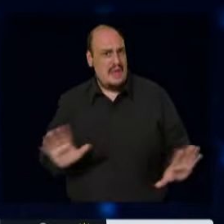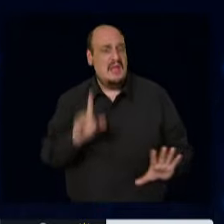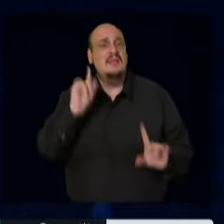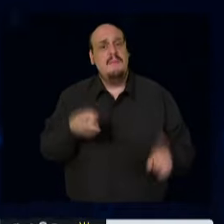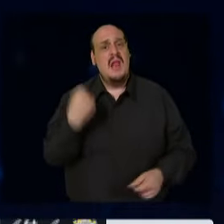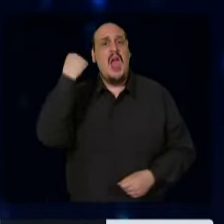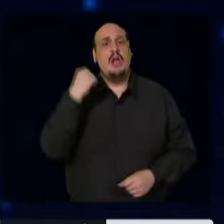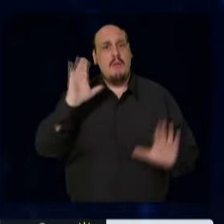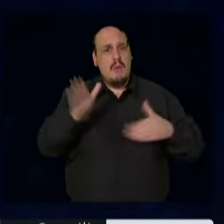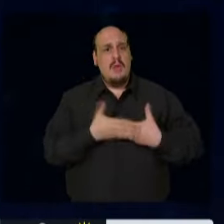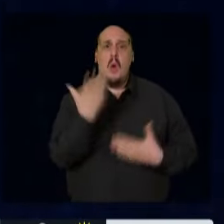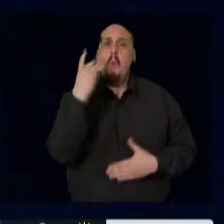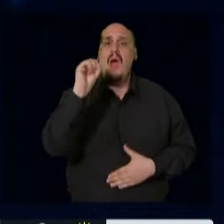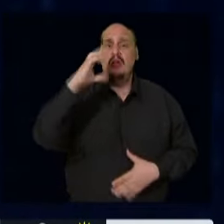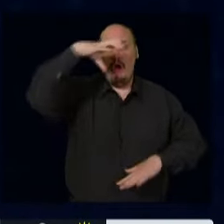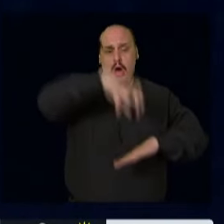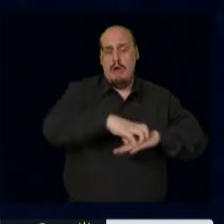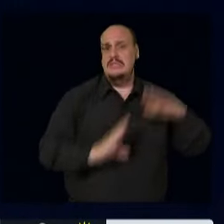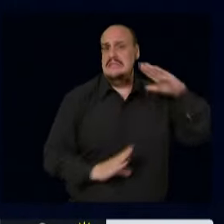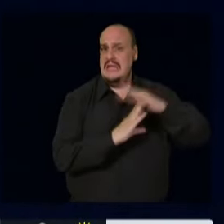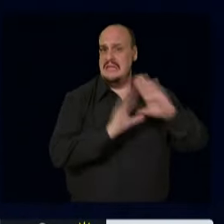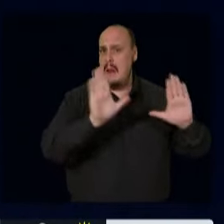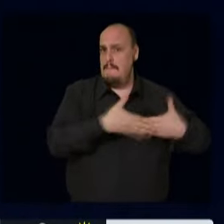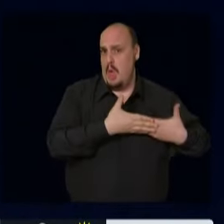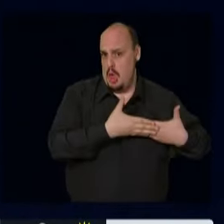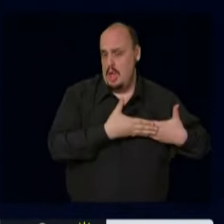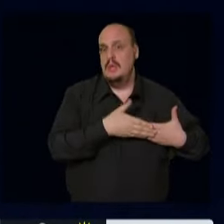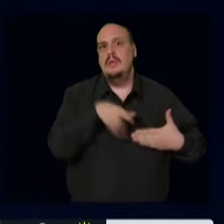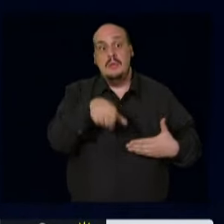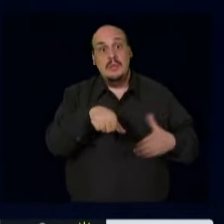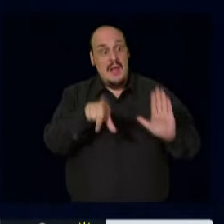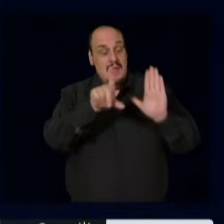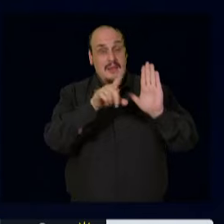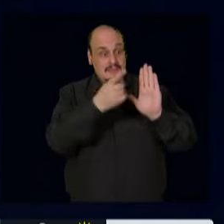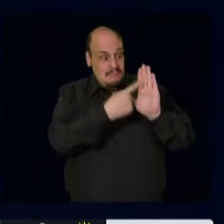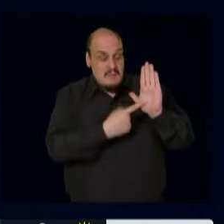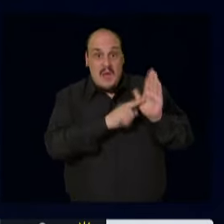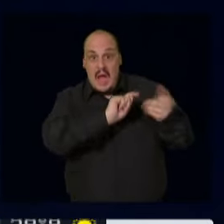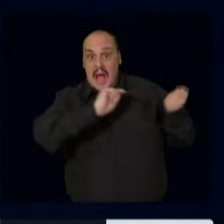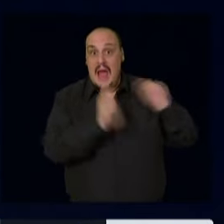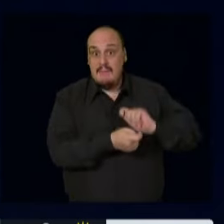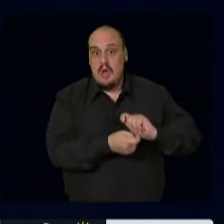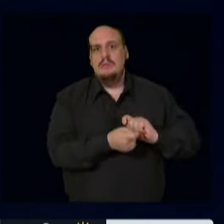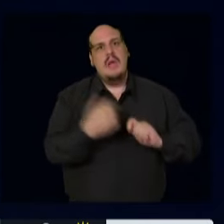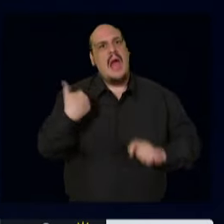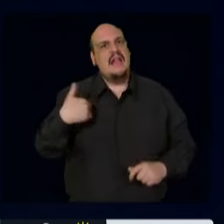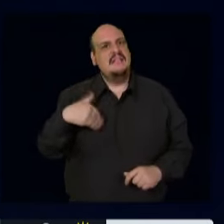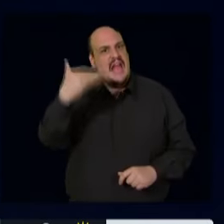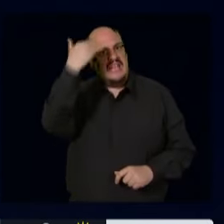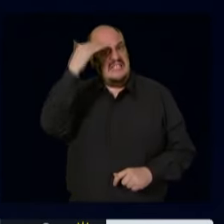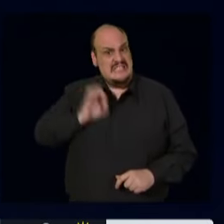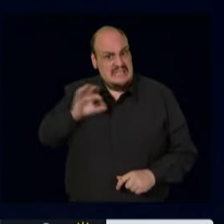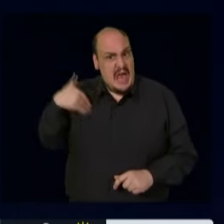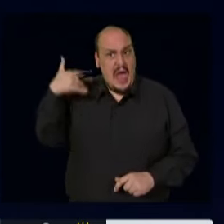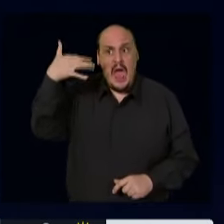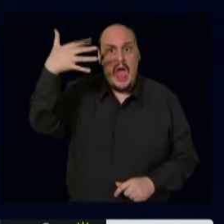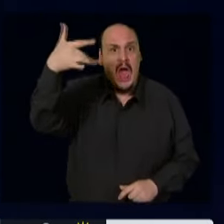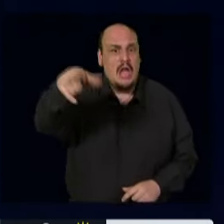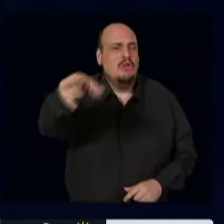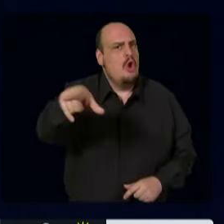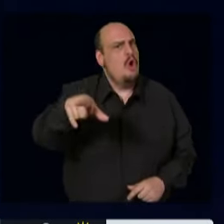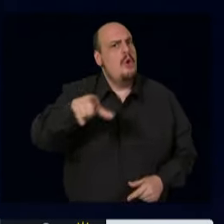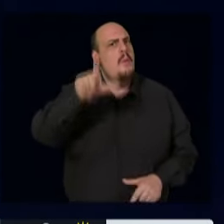el Banco Central. Con este conjunto de reformas, Argentina, en 15 años, podría estar alcanzando niveles de